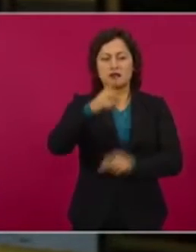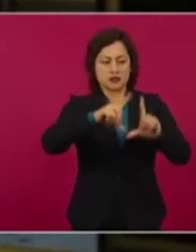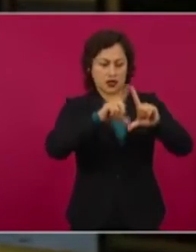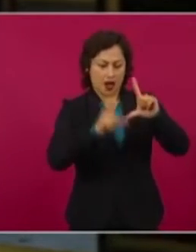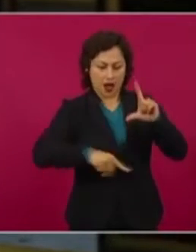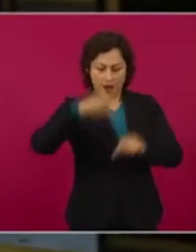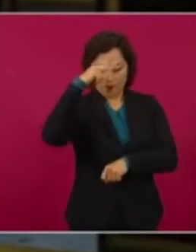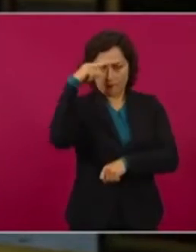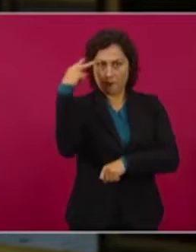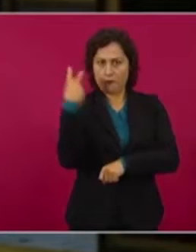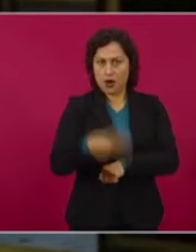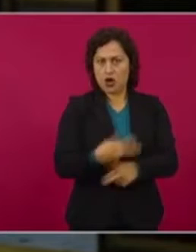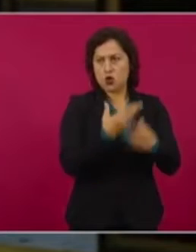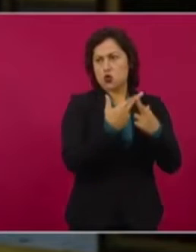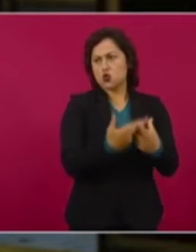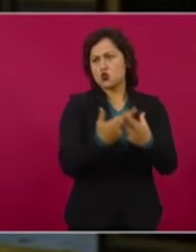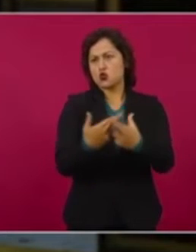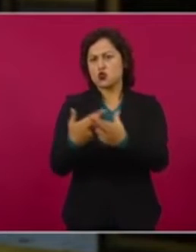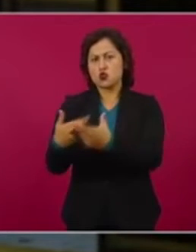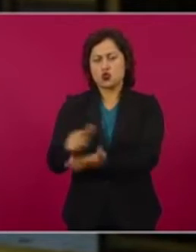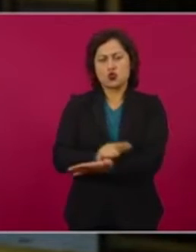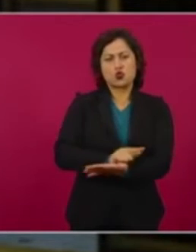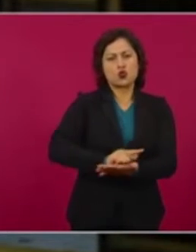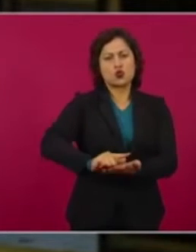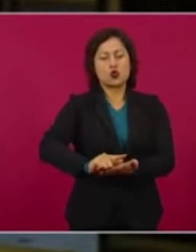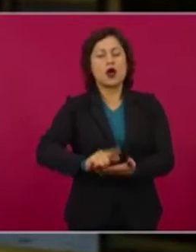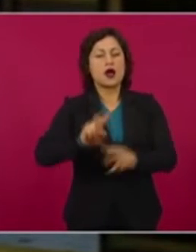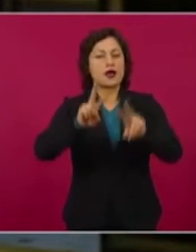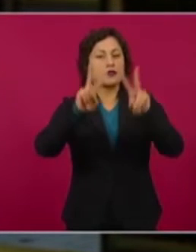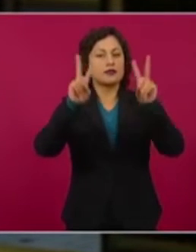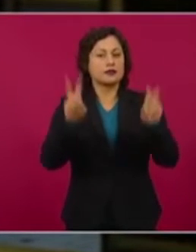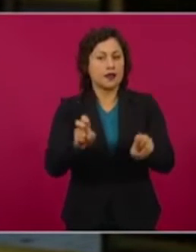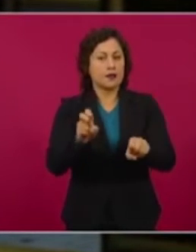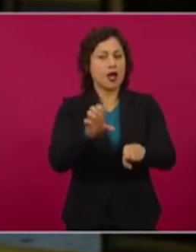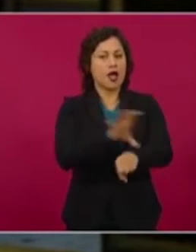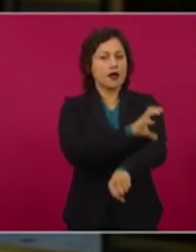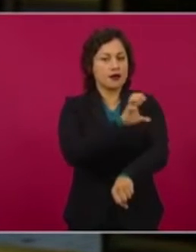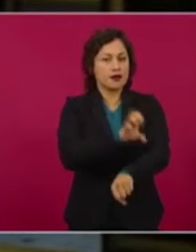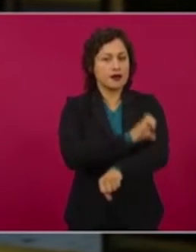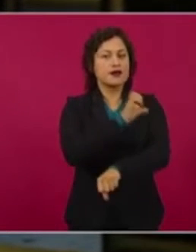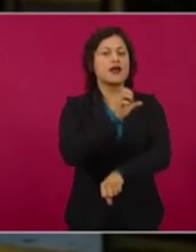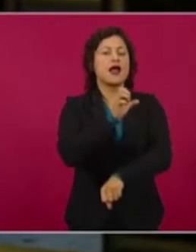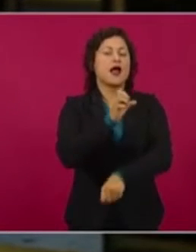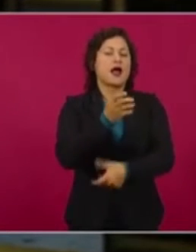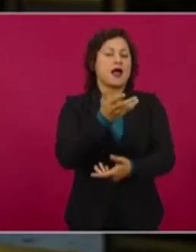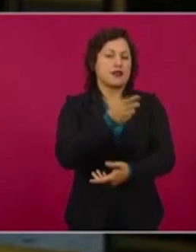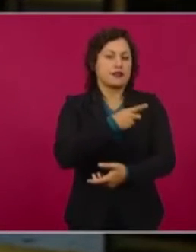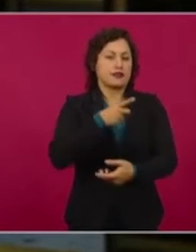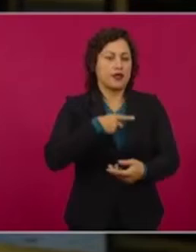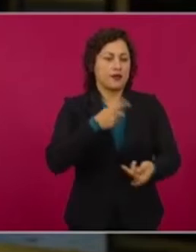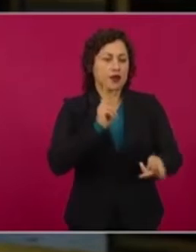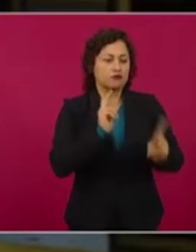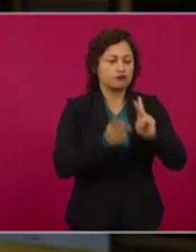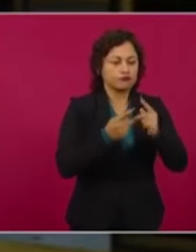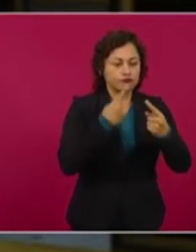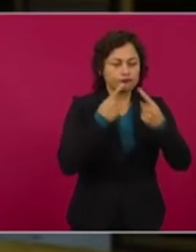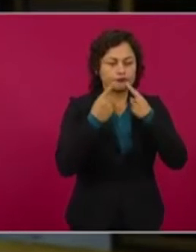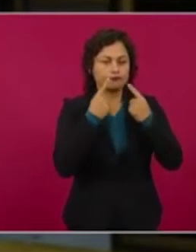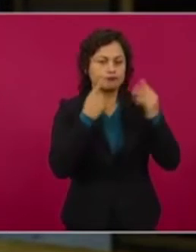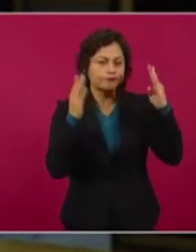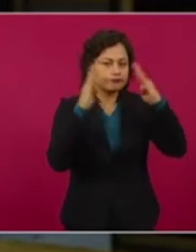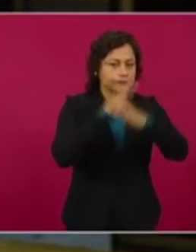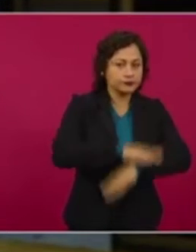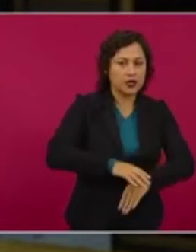limpia y que este tema de la reforma eléctrica se iba a resolver como amigos. Pero también el embajador ha expresado que ciertamente